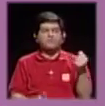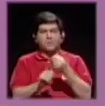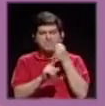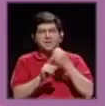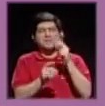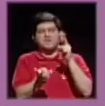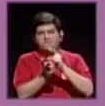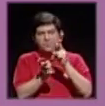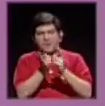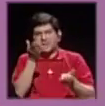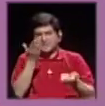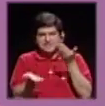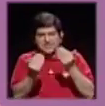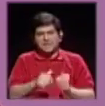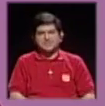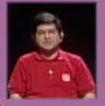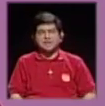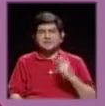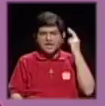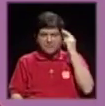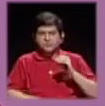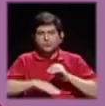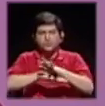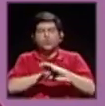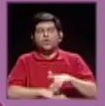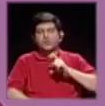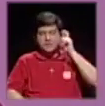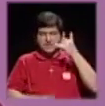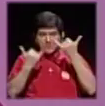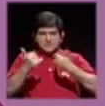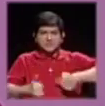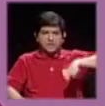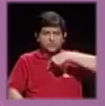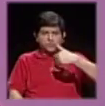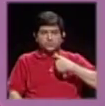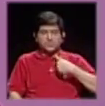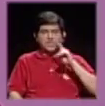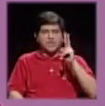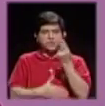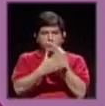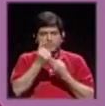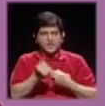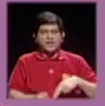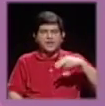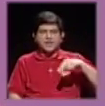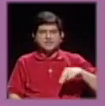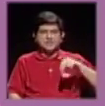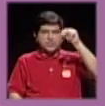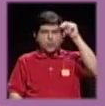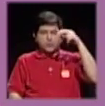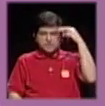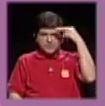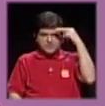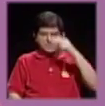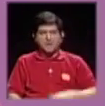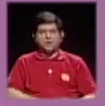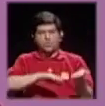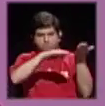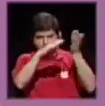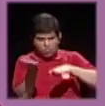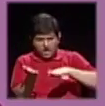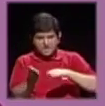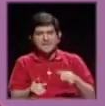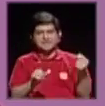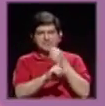sexual que tuviera, exacto, que ver con la orientación sexual. Porque nosotros sexual. Tenemos ya identificadas dos parejas en el norte de México que fueron asesinadas y que